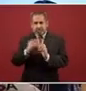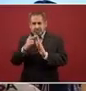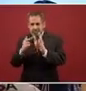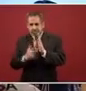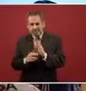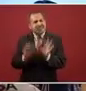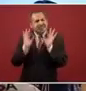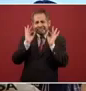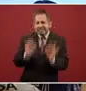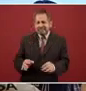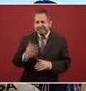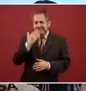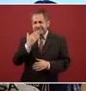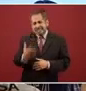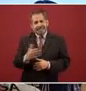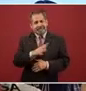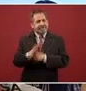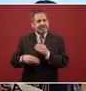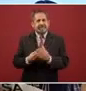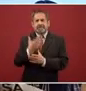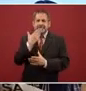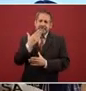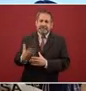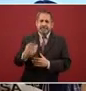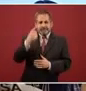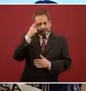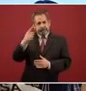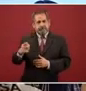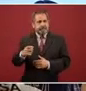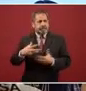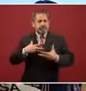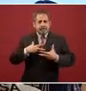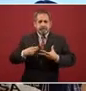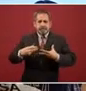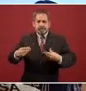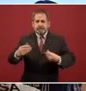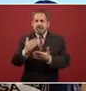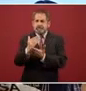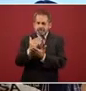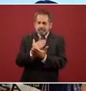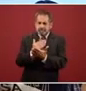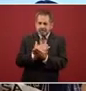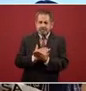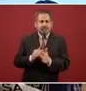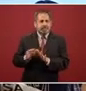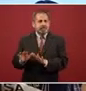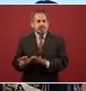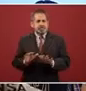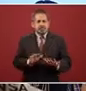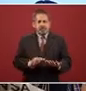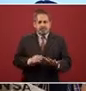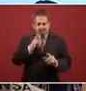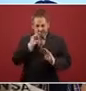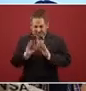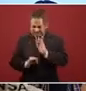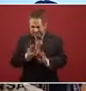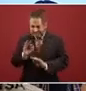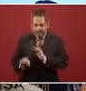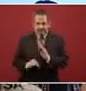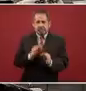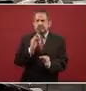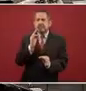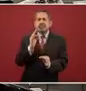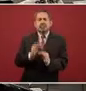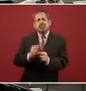y todas y todos nos vamos a beneficiar de tener una transmisión lenta que nos permita responder apropiadamente a la